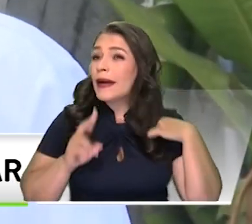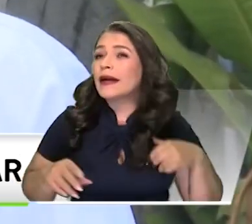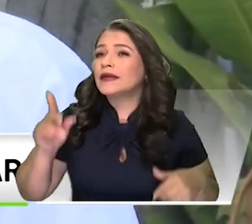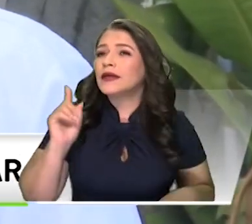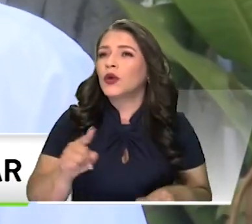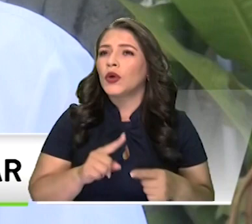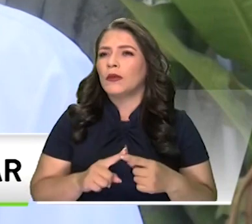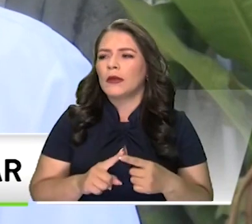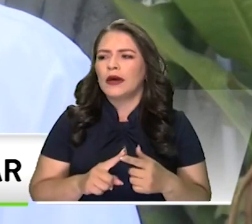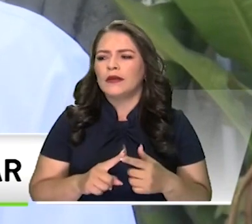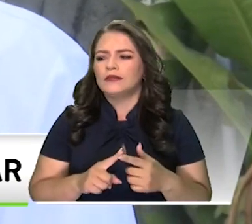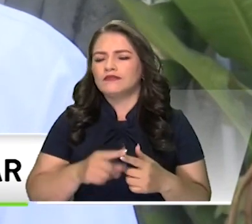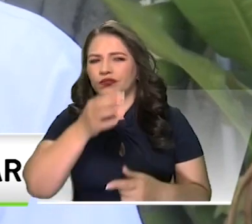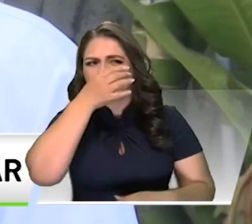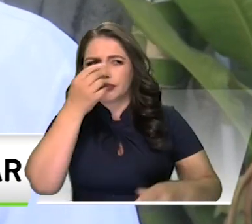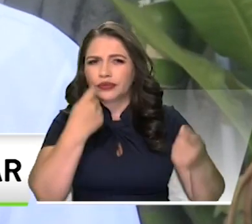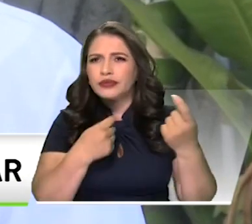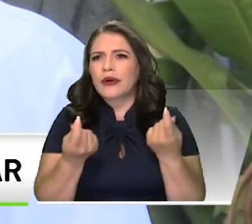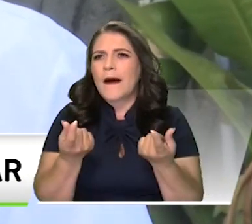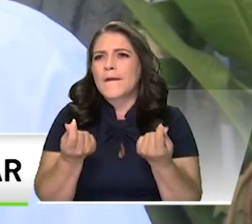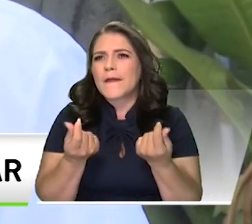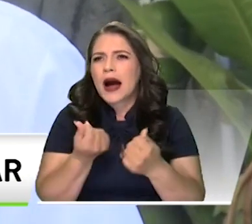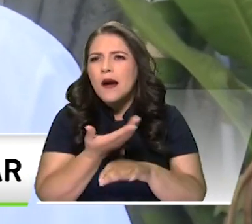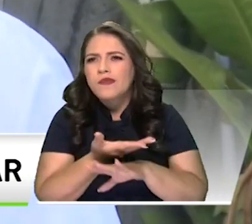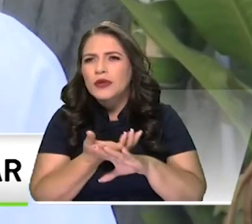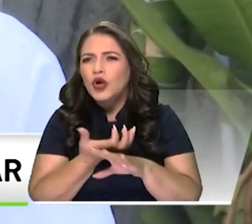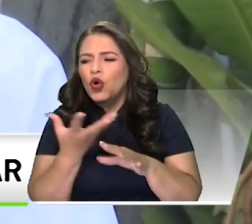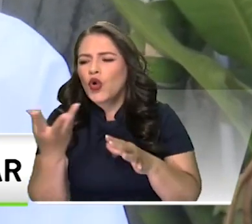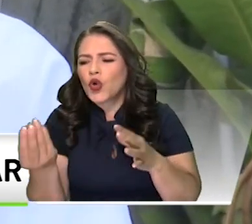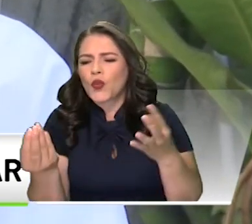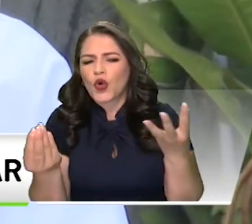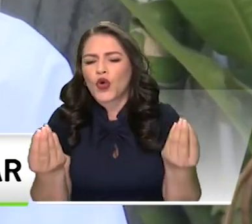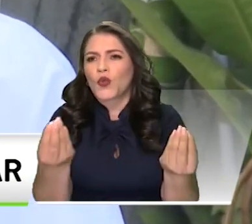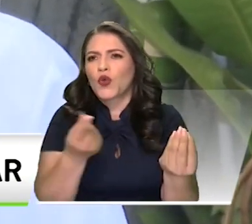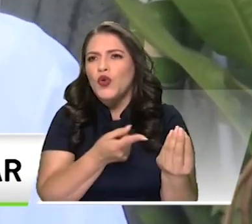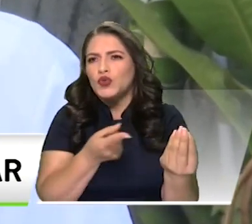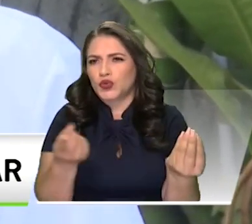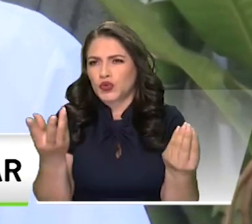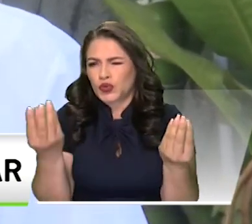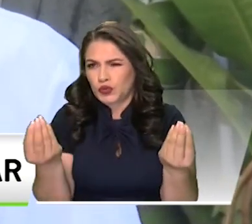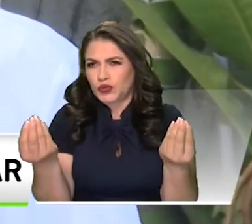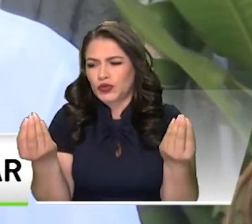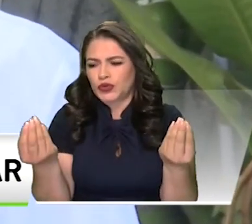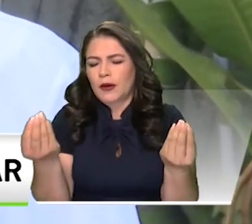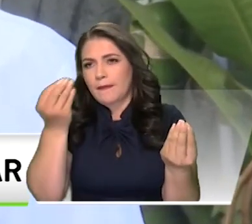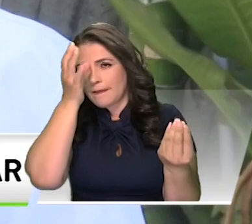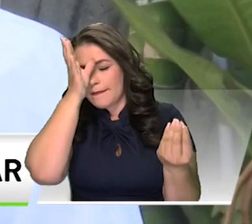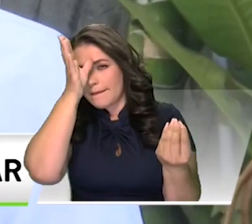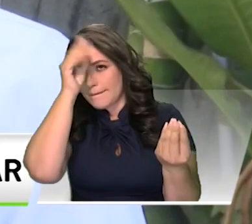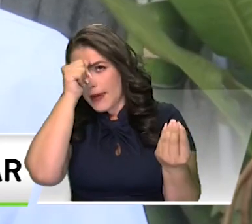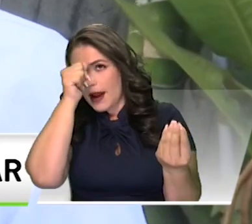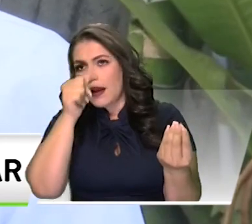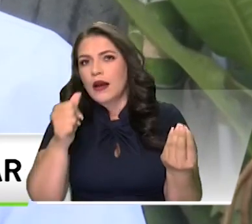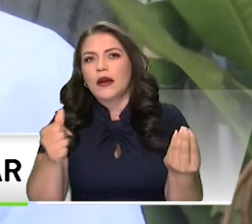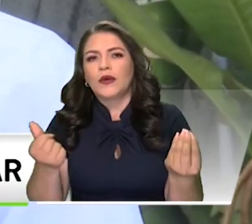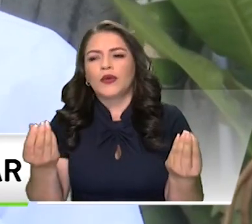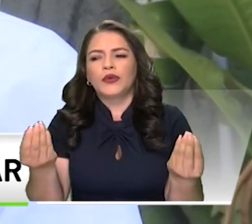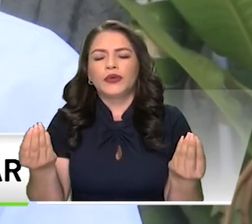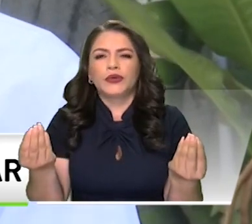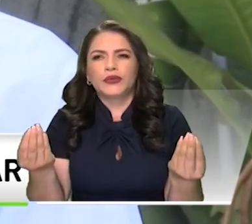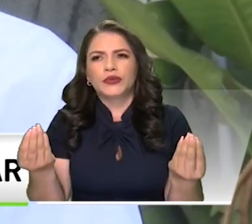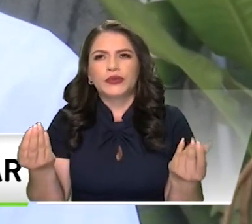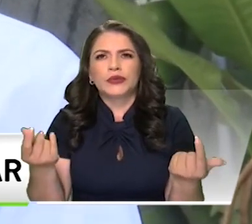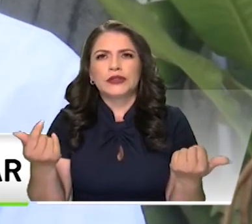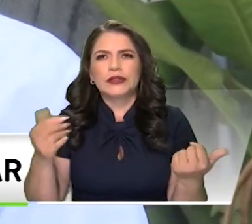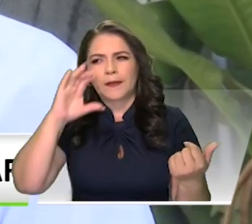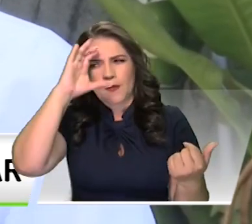ilícitas que adelantan grupos de delincuencia común organizada a los cuales las autoridades les